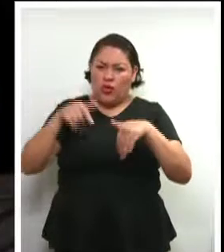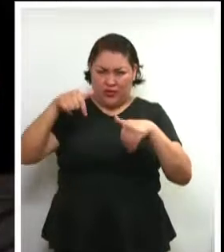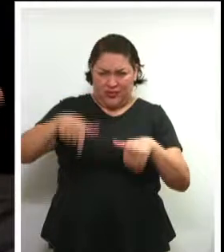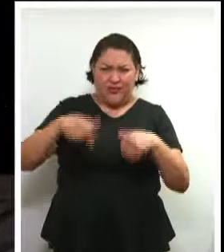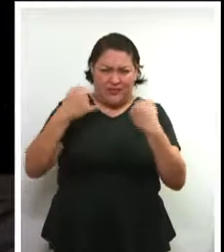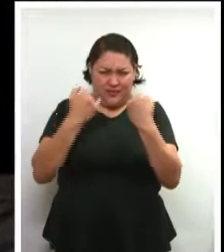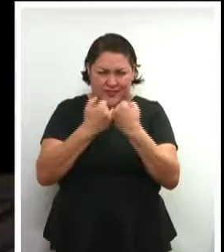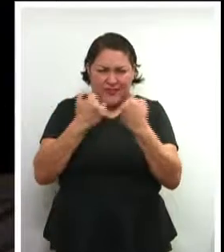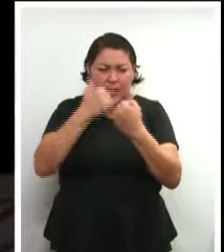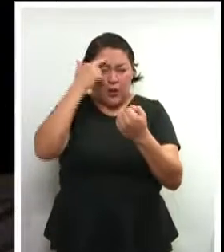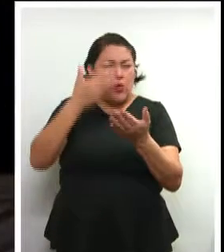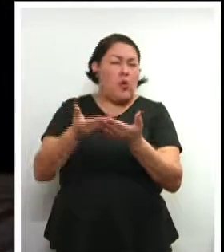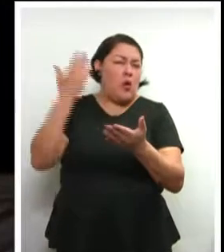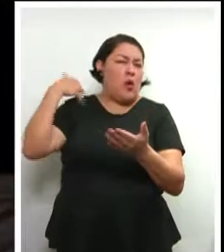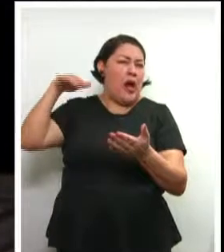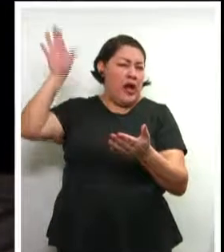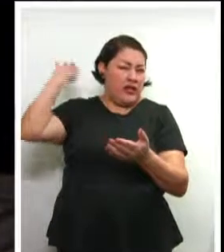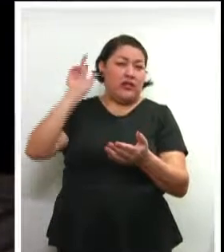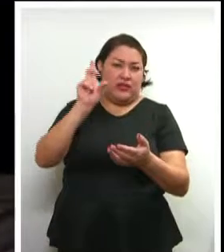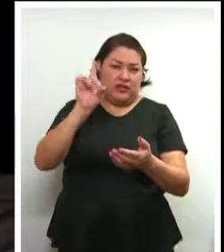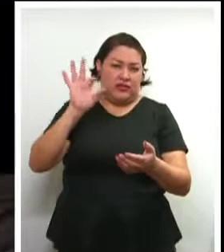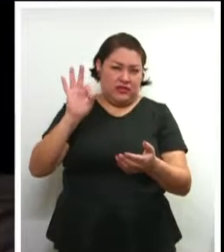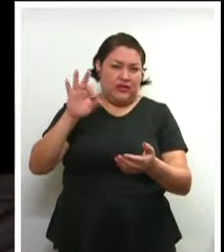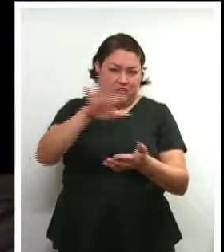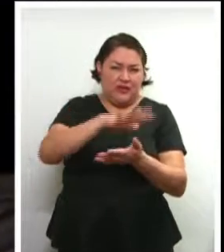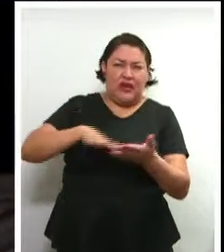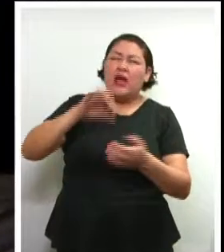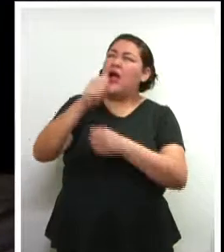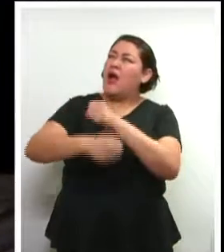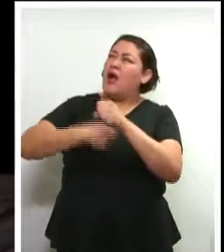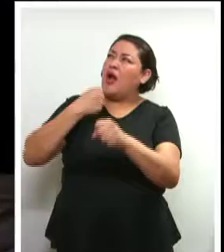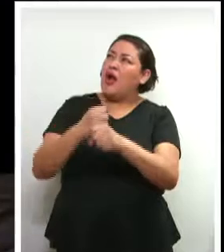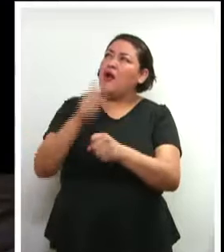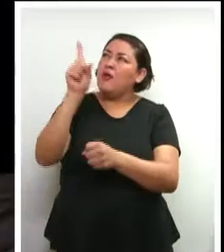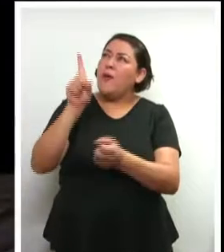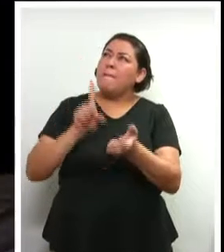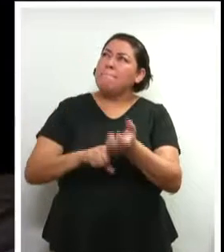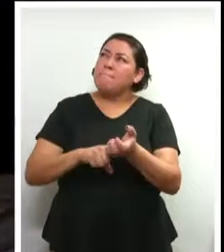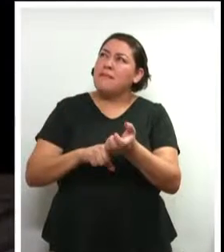Representantes, aquella Asamblea de Representantes del Distrito Federal en el año de